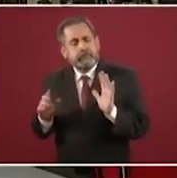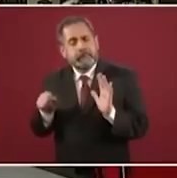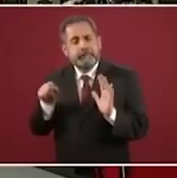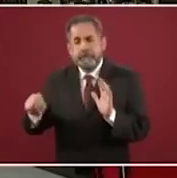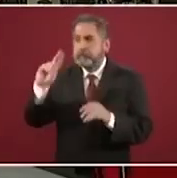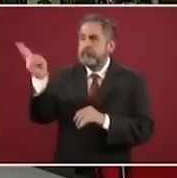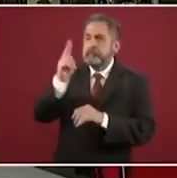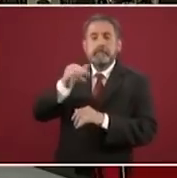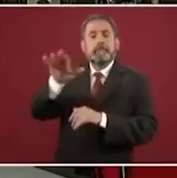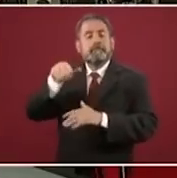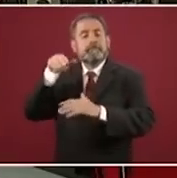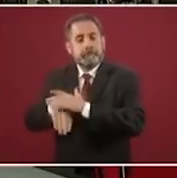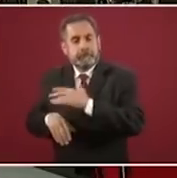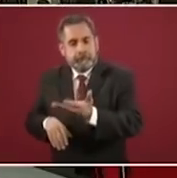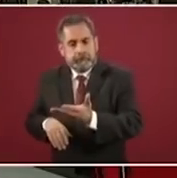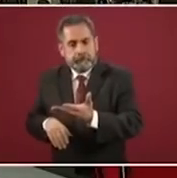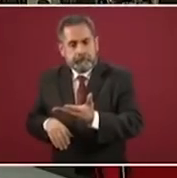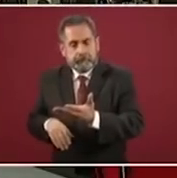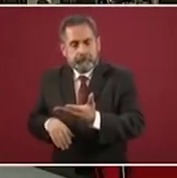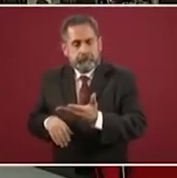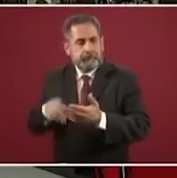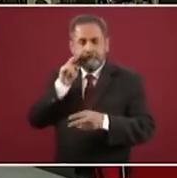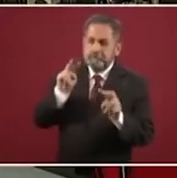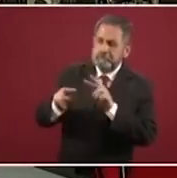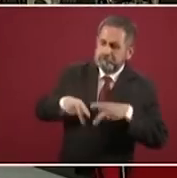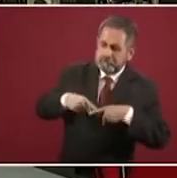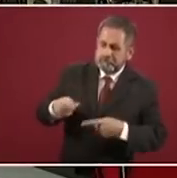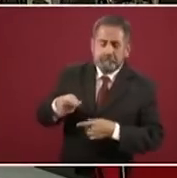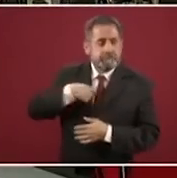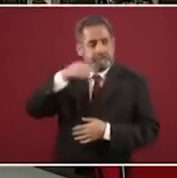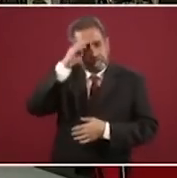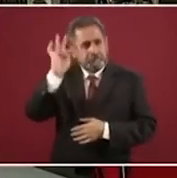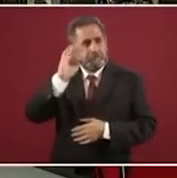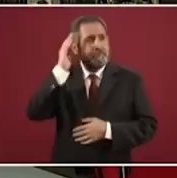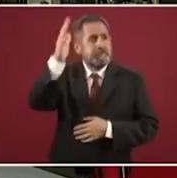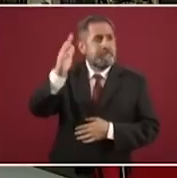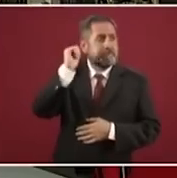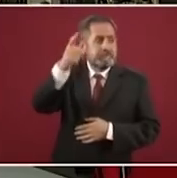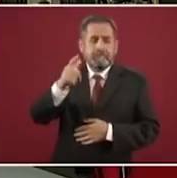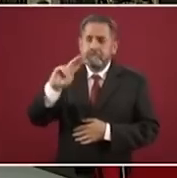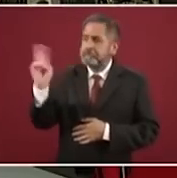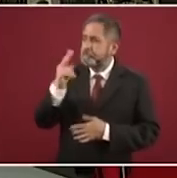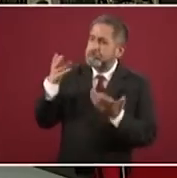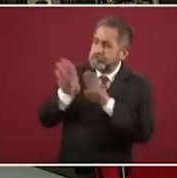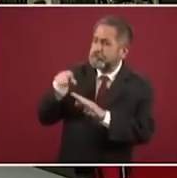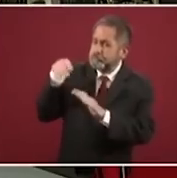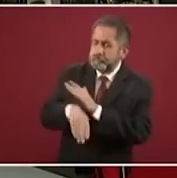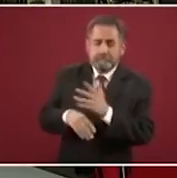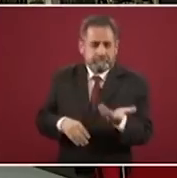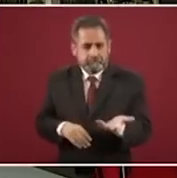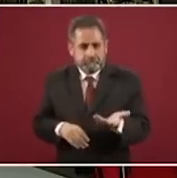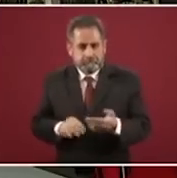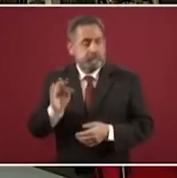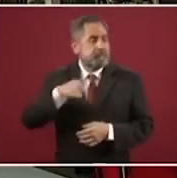la universidad. Y ven la ven frágil y todo el mundo teme que pase algo en la universidad. Todo el mundo